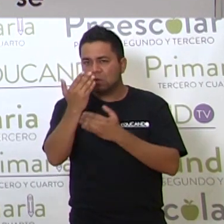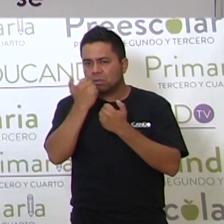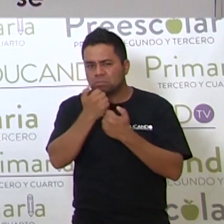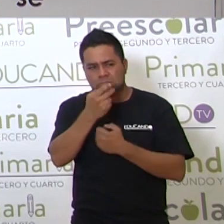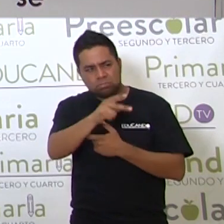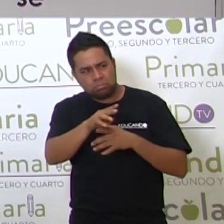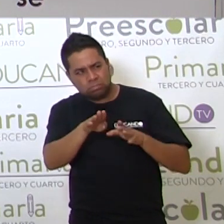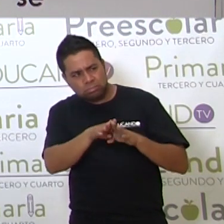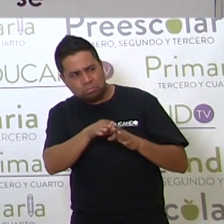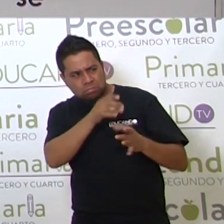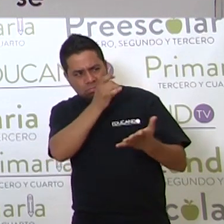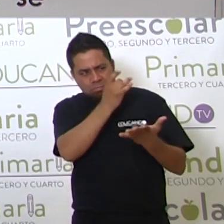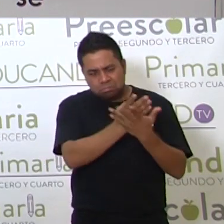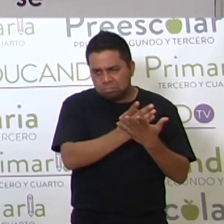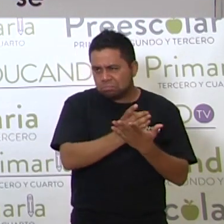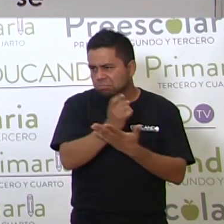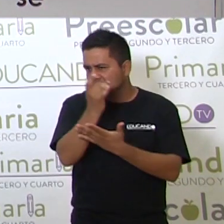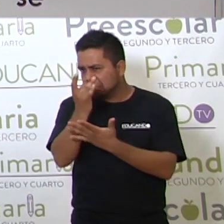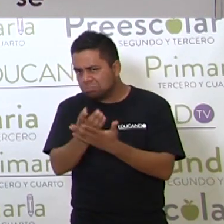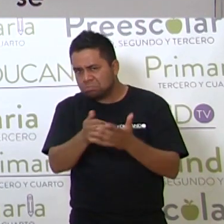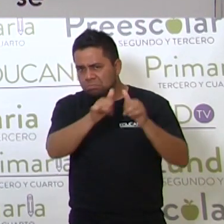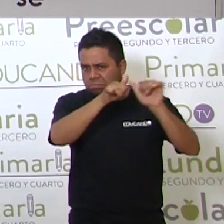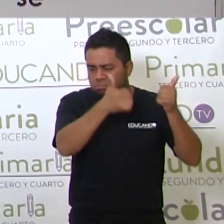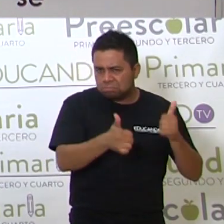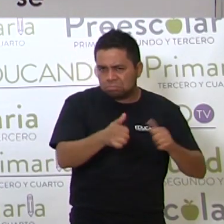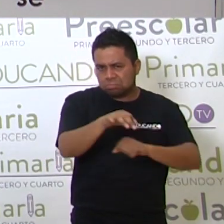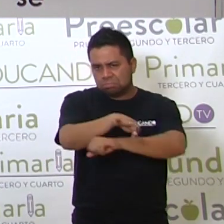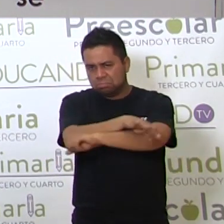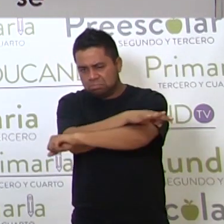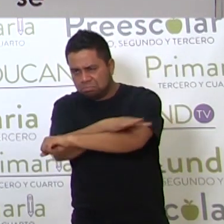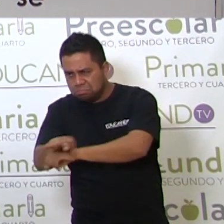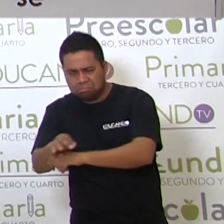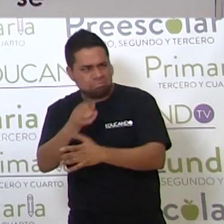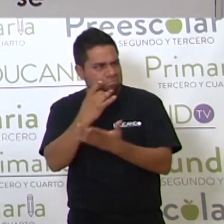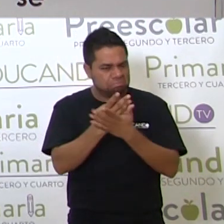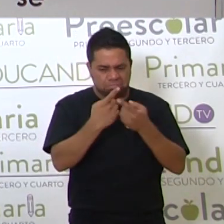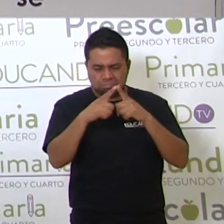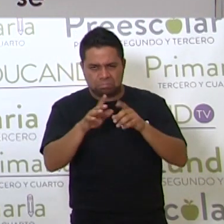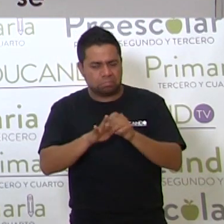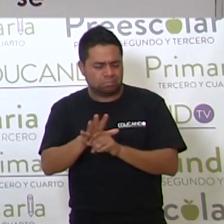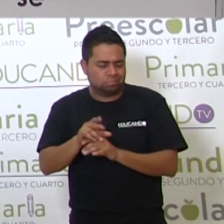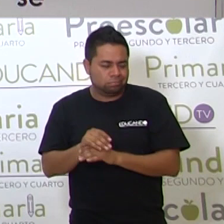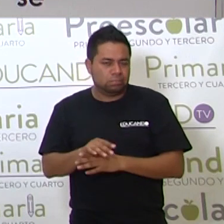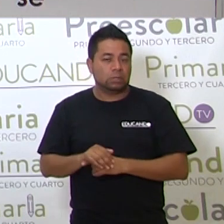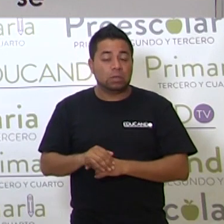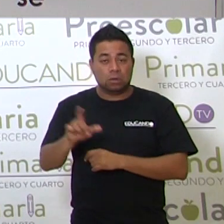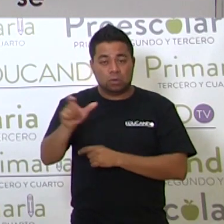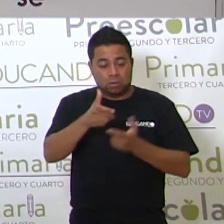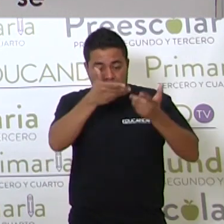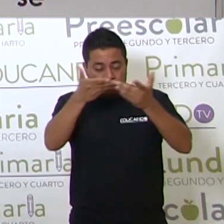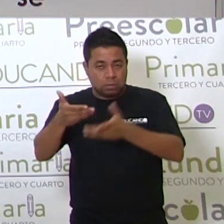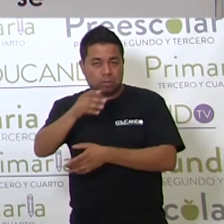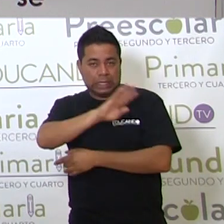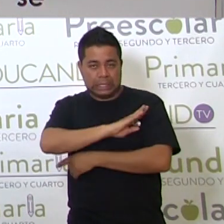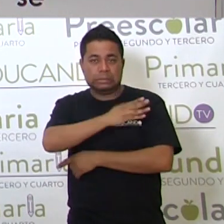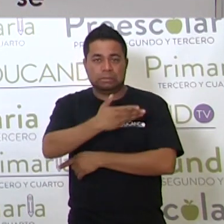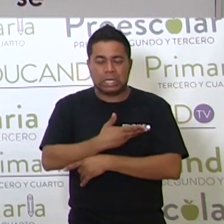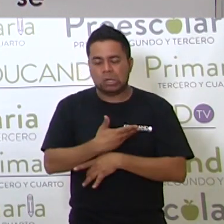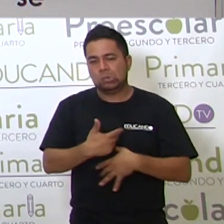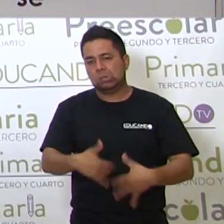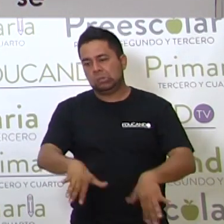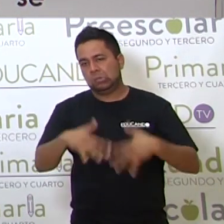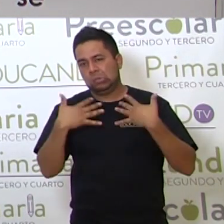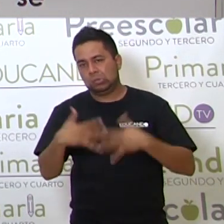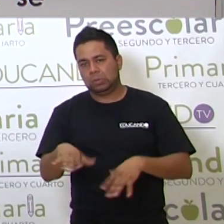verdadera distinción entre el arte, arquitectura y escritura. La conquista española dio lugar a